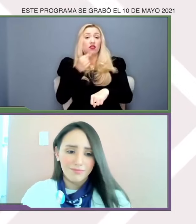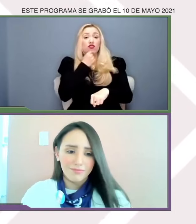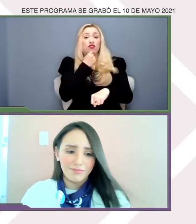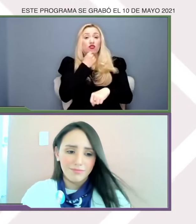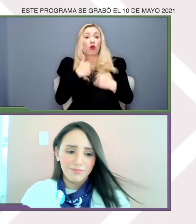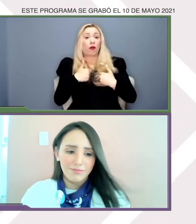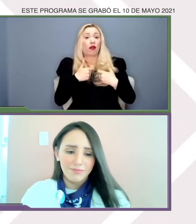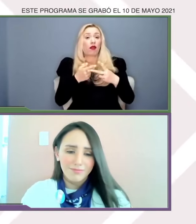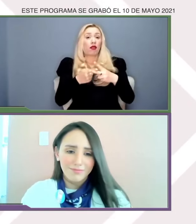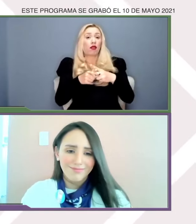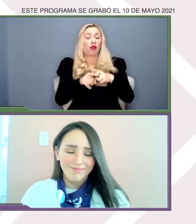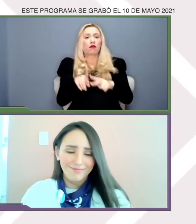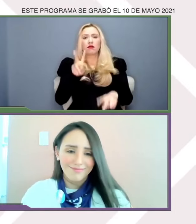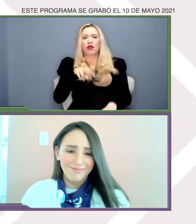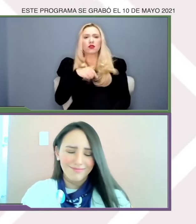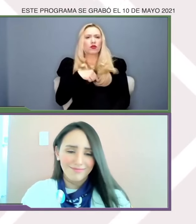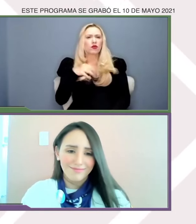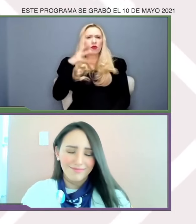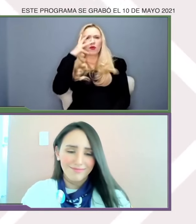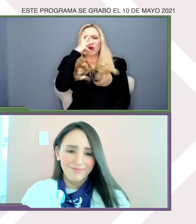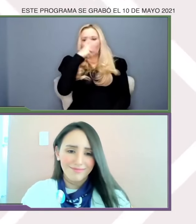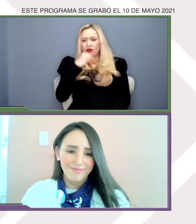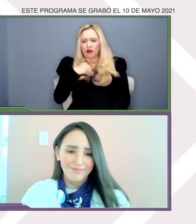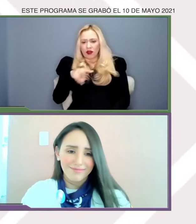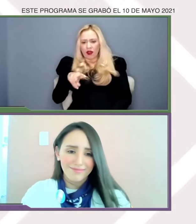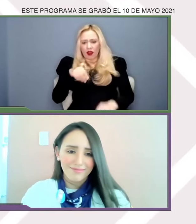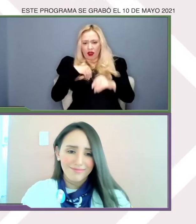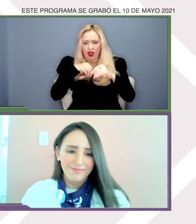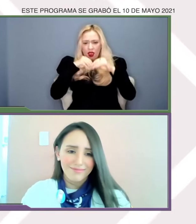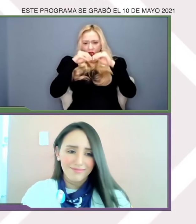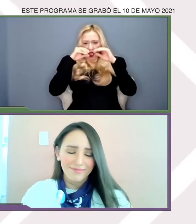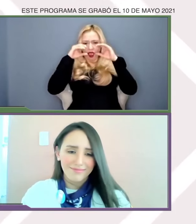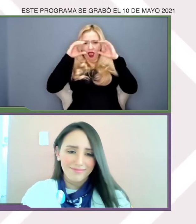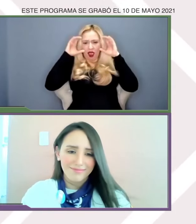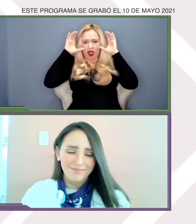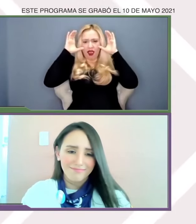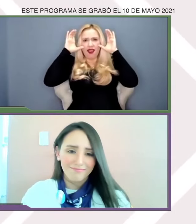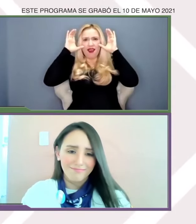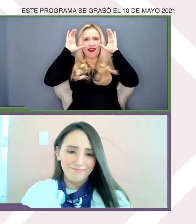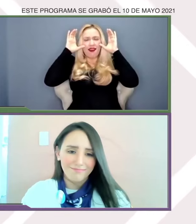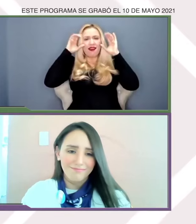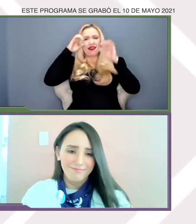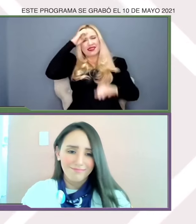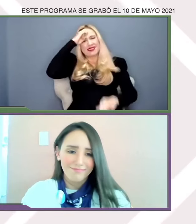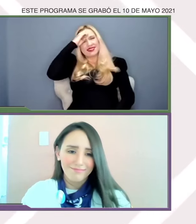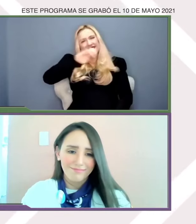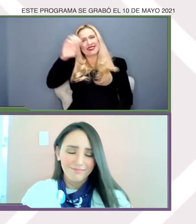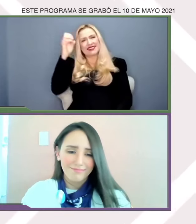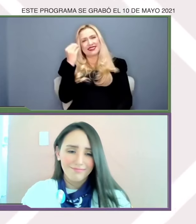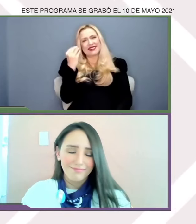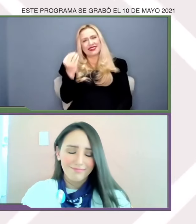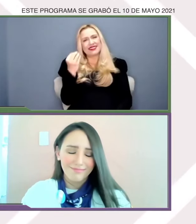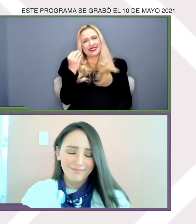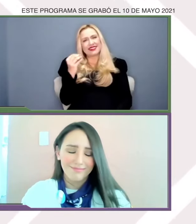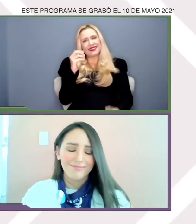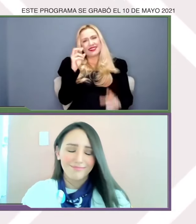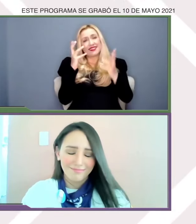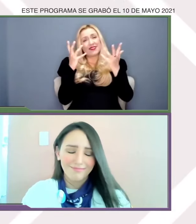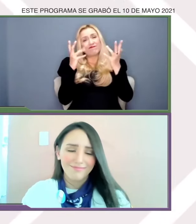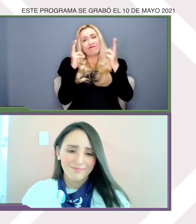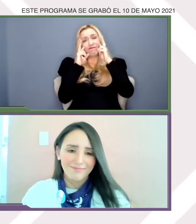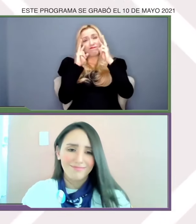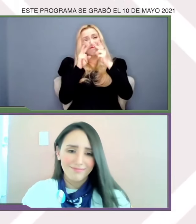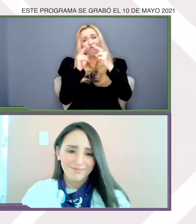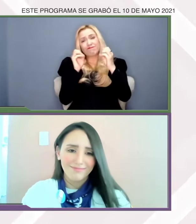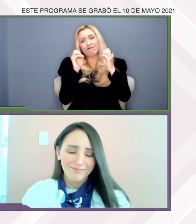día más hermoso y extraño mucho a todas estas personas y ojalá